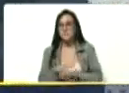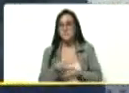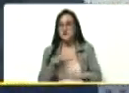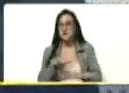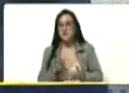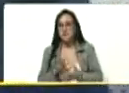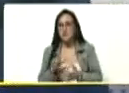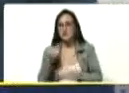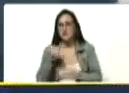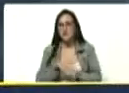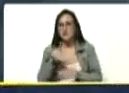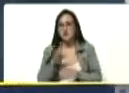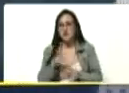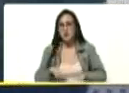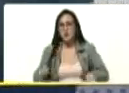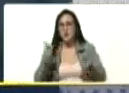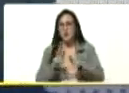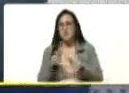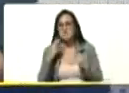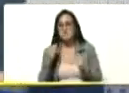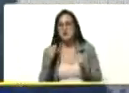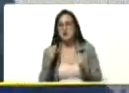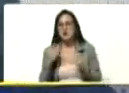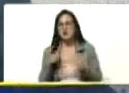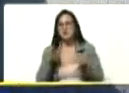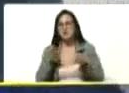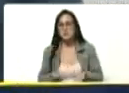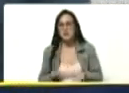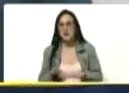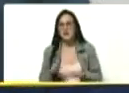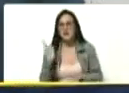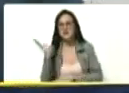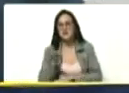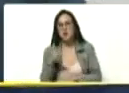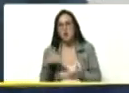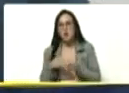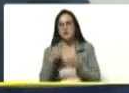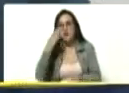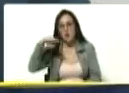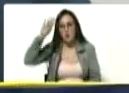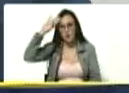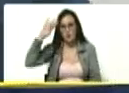mayoritariamente se ha votado en Naciones Unidas para que se suspendan las sanciones en contra de Cuba.